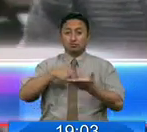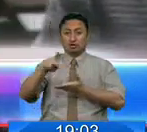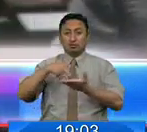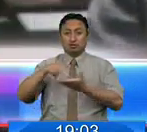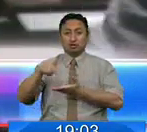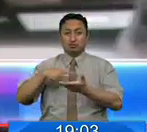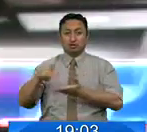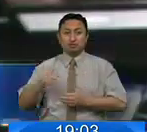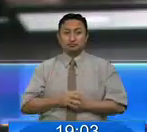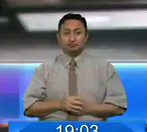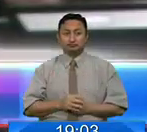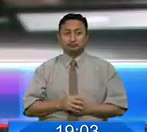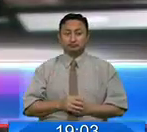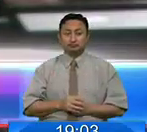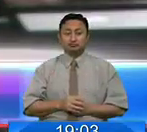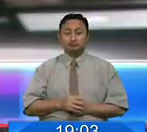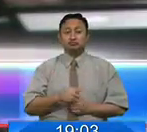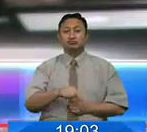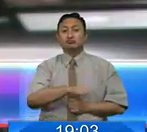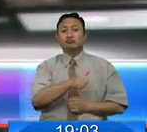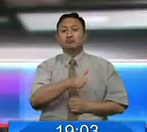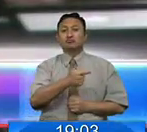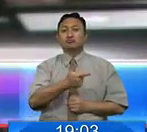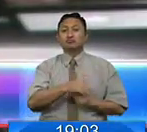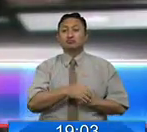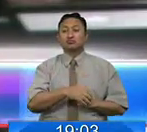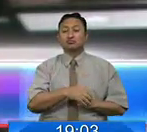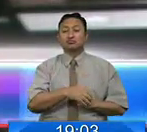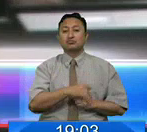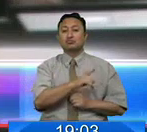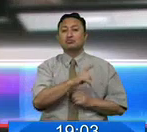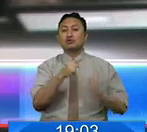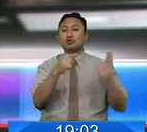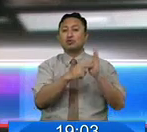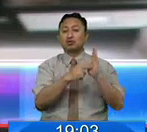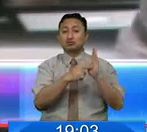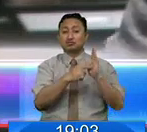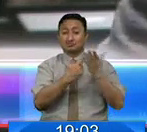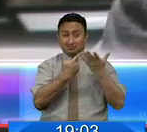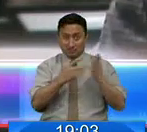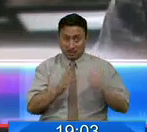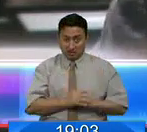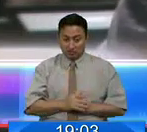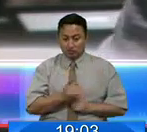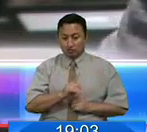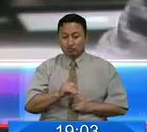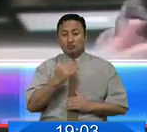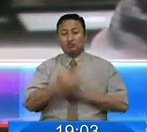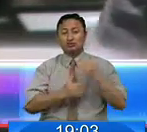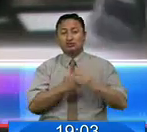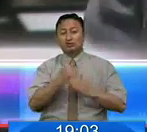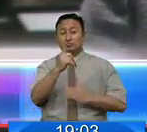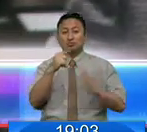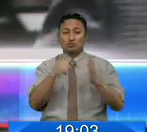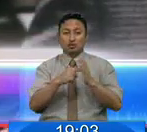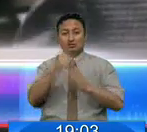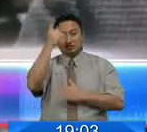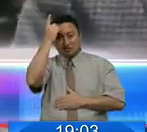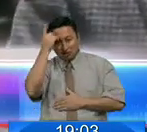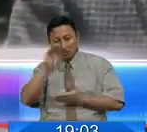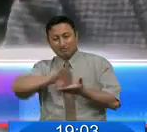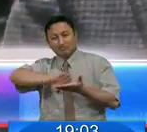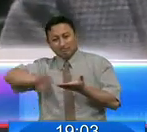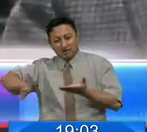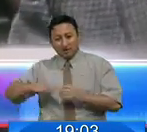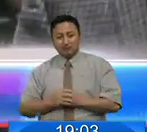contiene otros elementos importantes de no sólo derogar impuestos es el proceso de remisión eliminar o suspender los de las